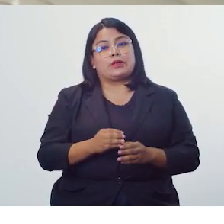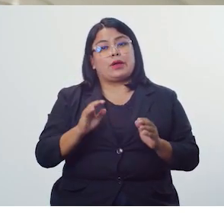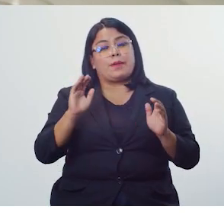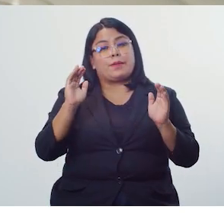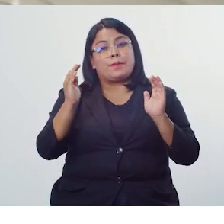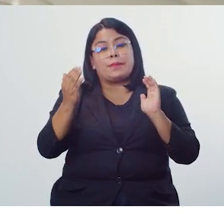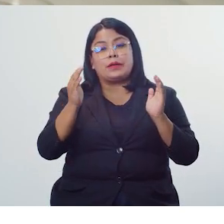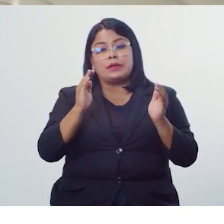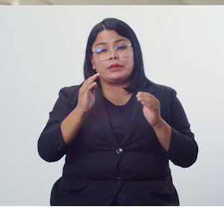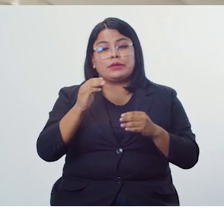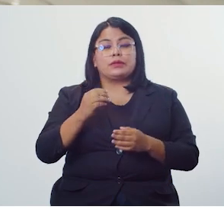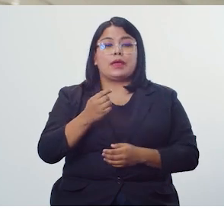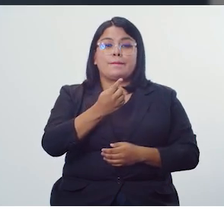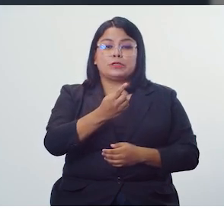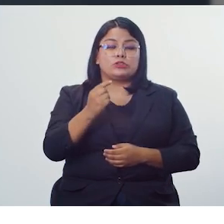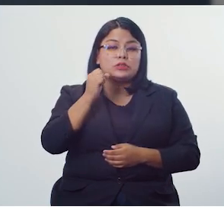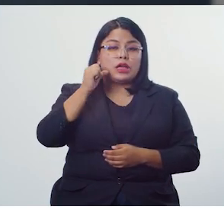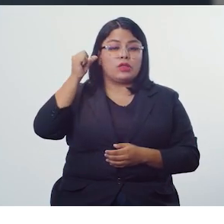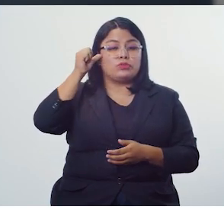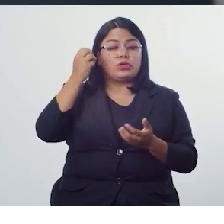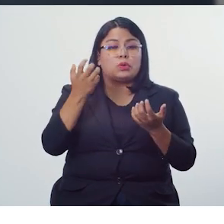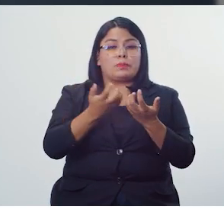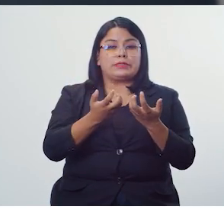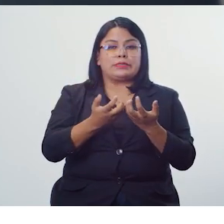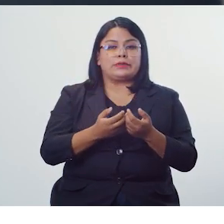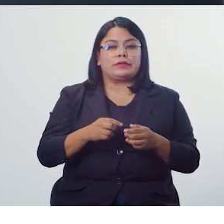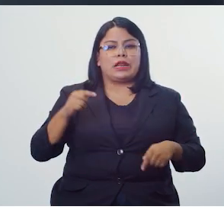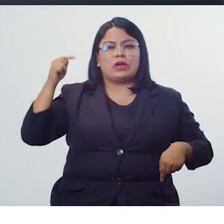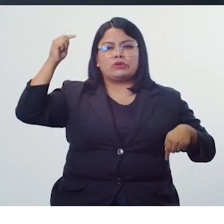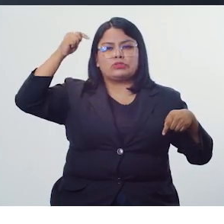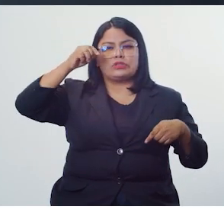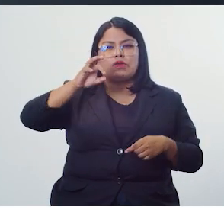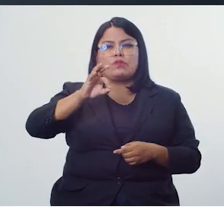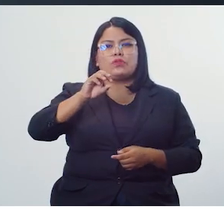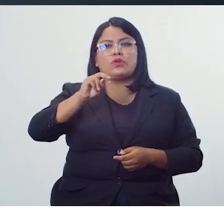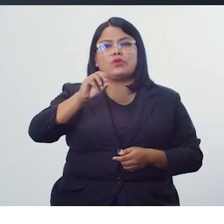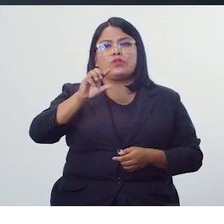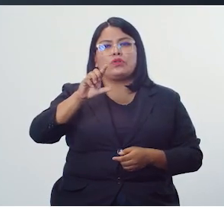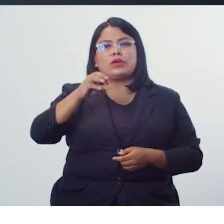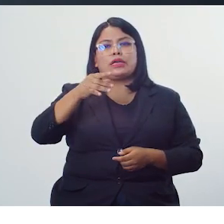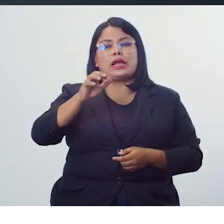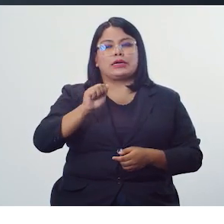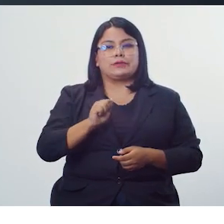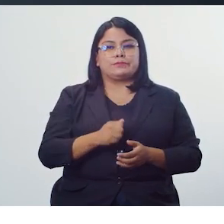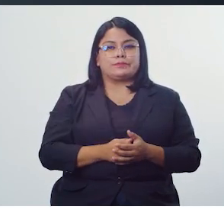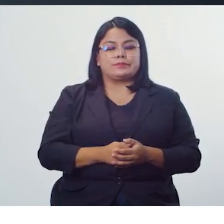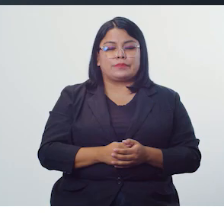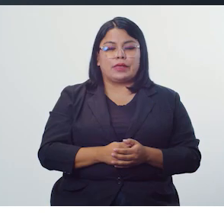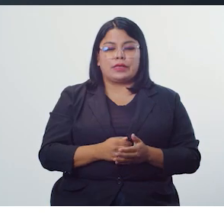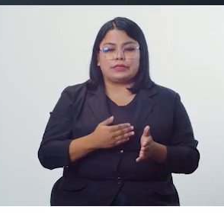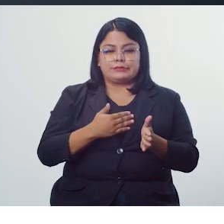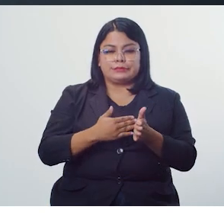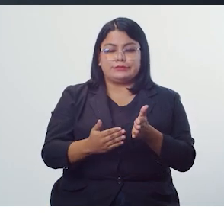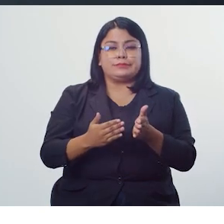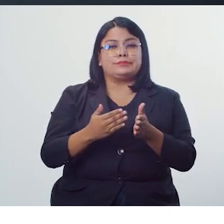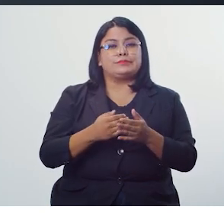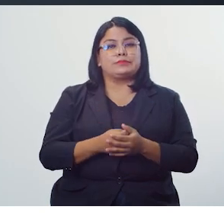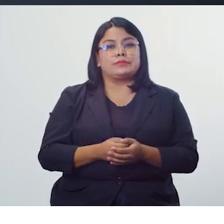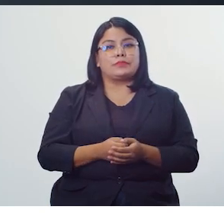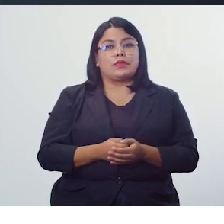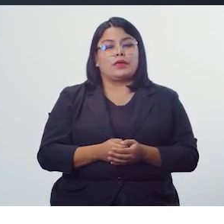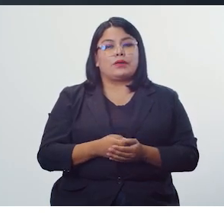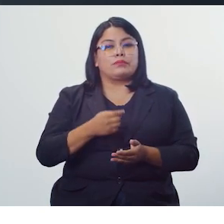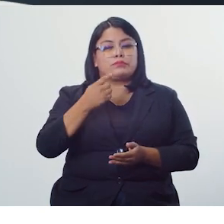personas adultas. La conciencia fonológica y el principio alfabético. En la etapa inicial,